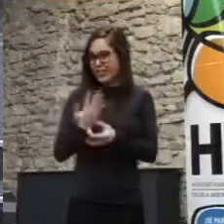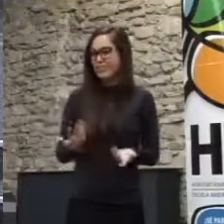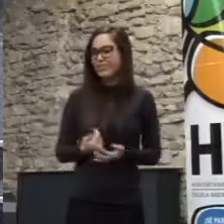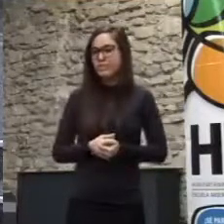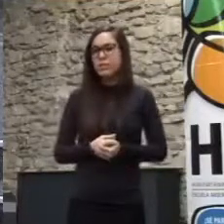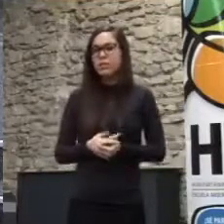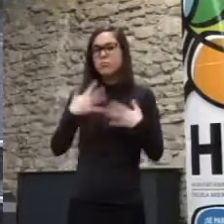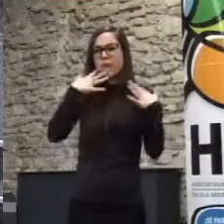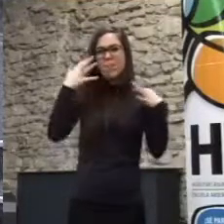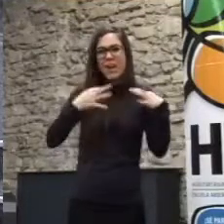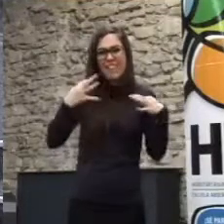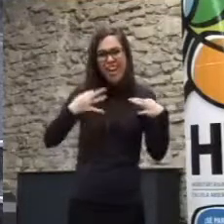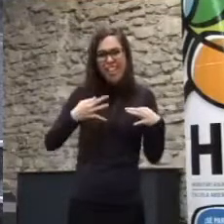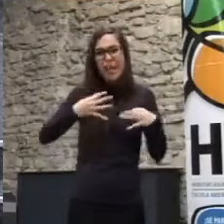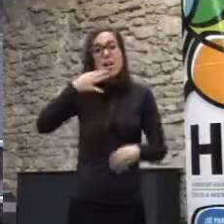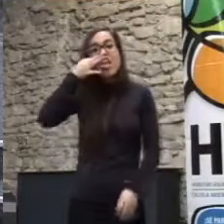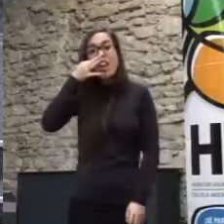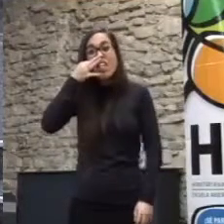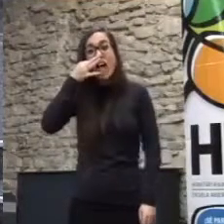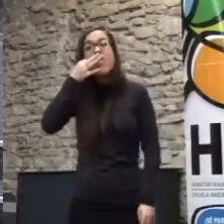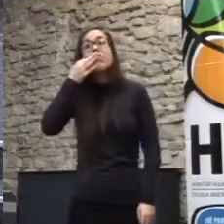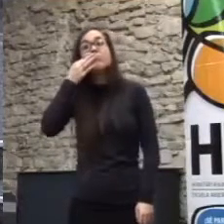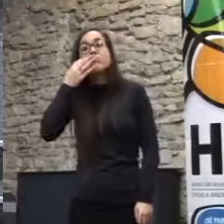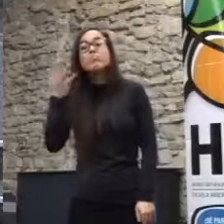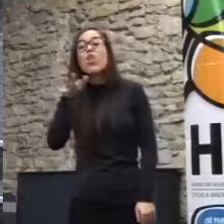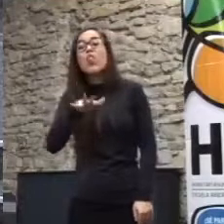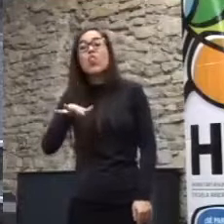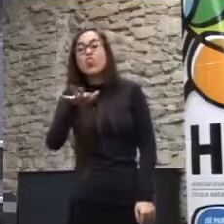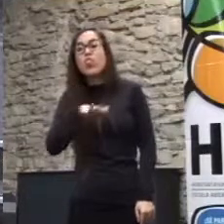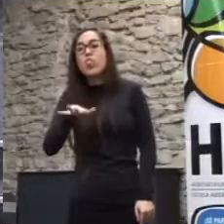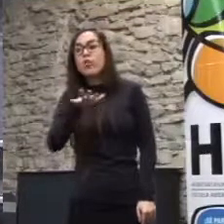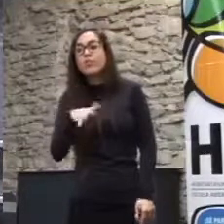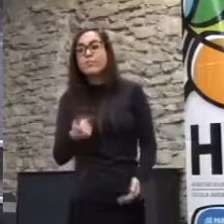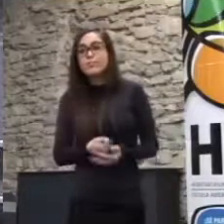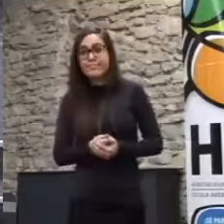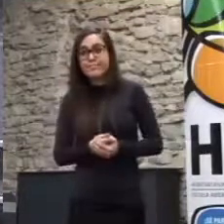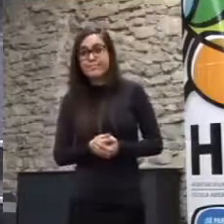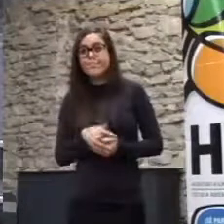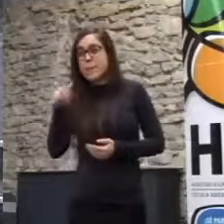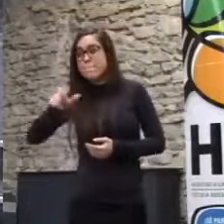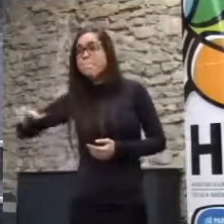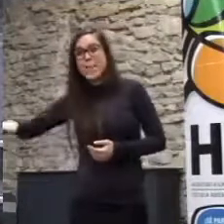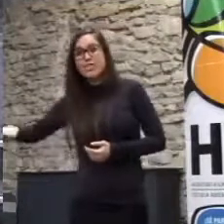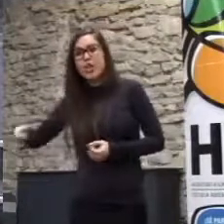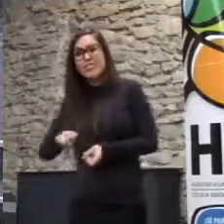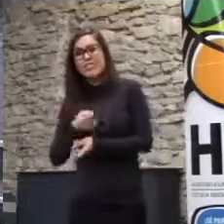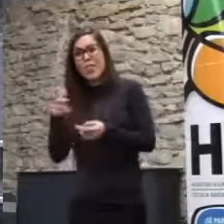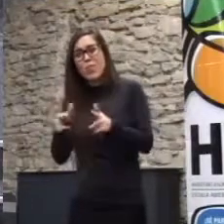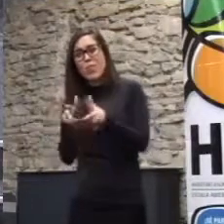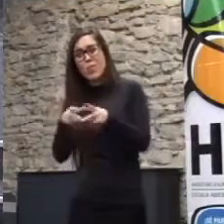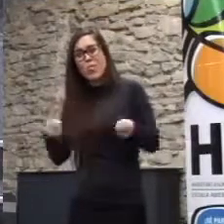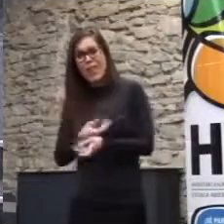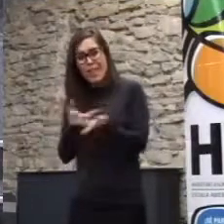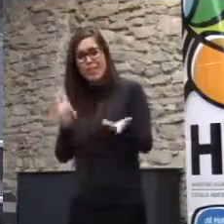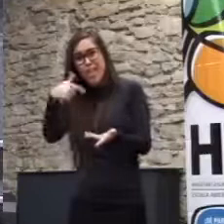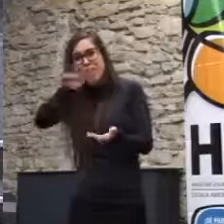donde están los expertos es en otros ámbitos, aquellos ciudadanos que sufren esas leyes. Esos son los máximos expertos